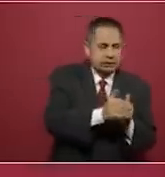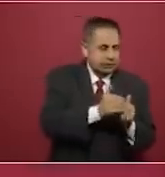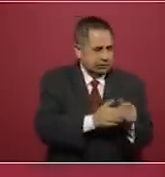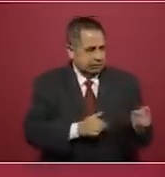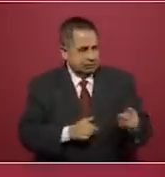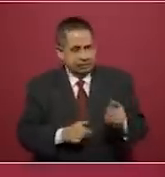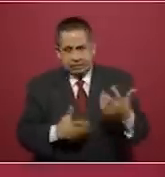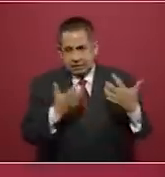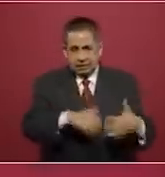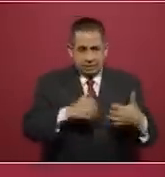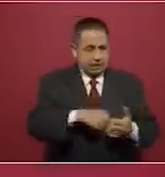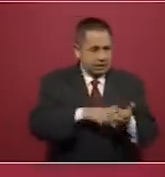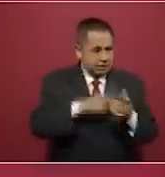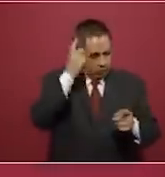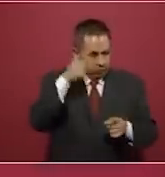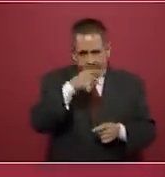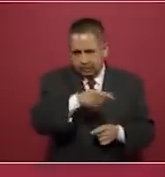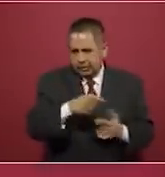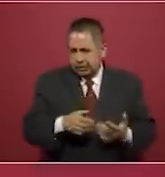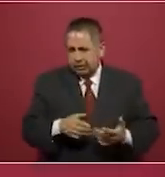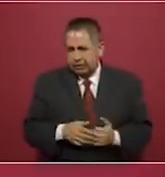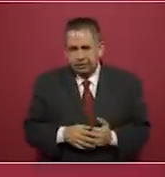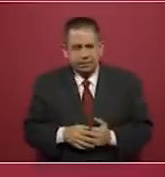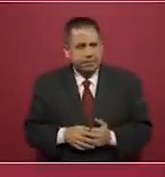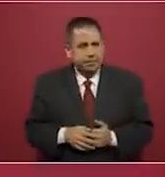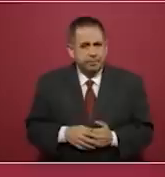empresas que administran